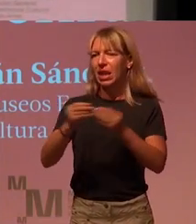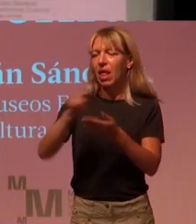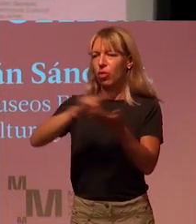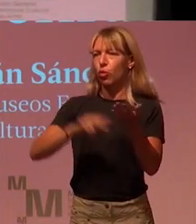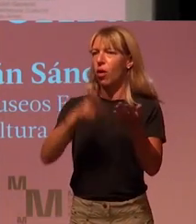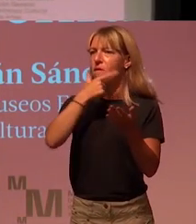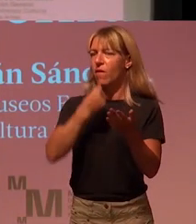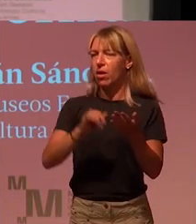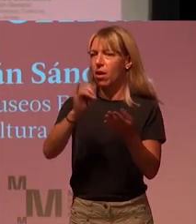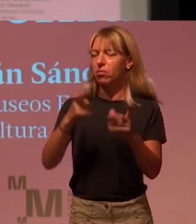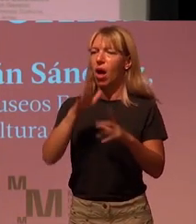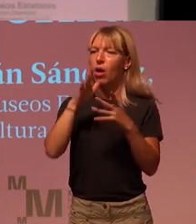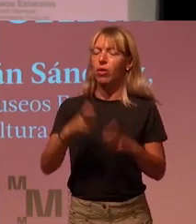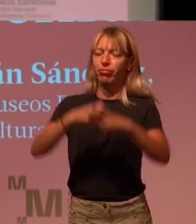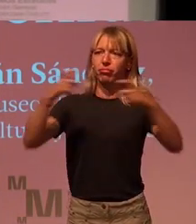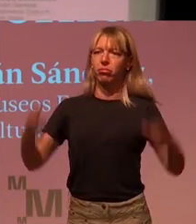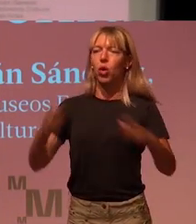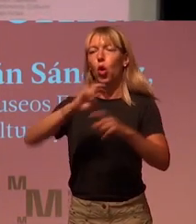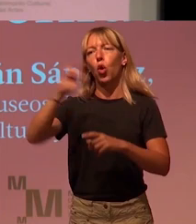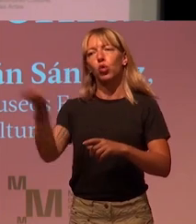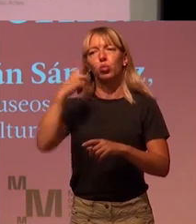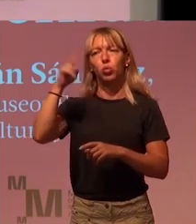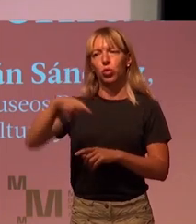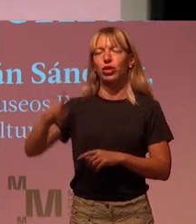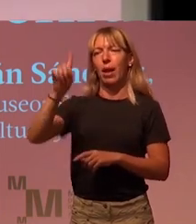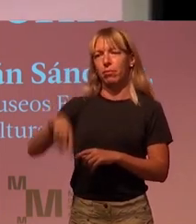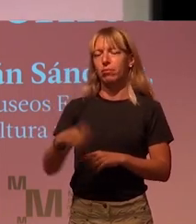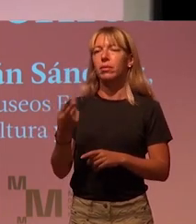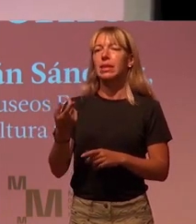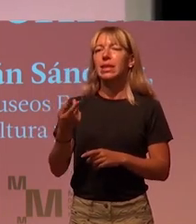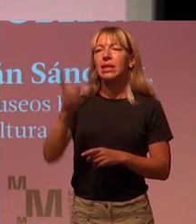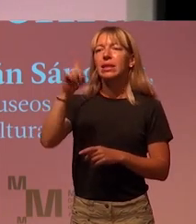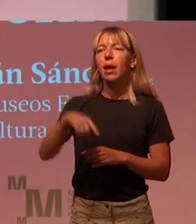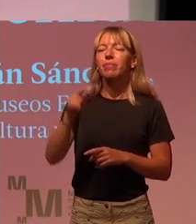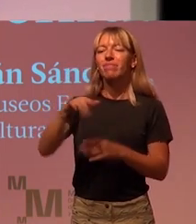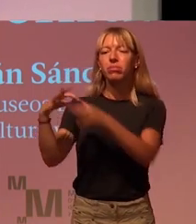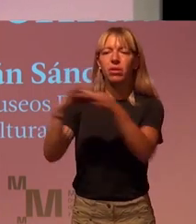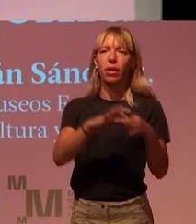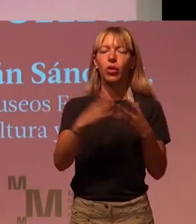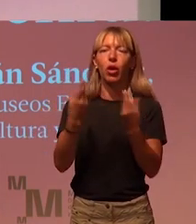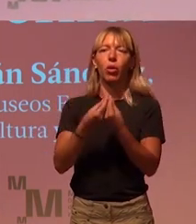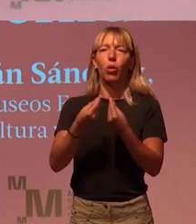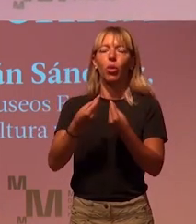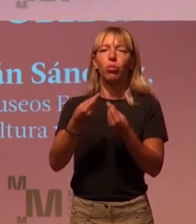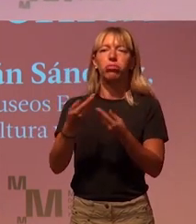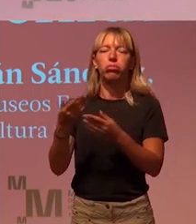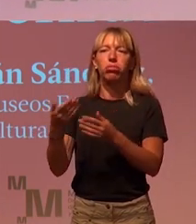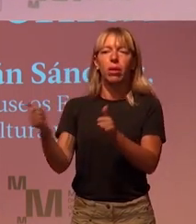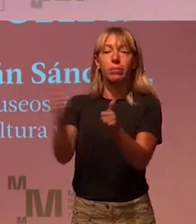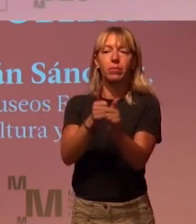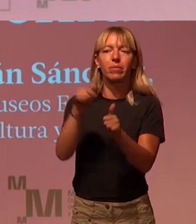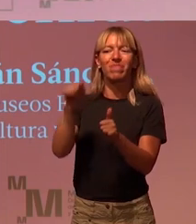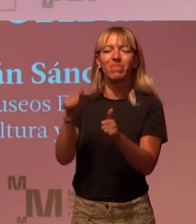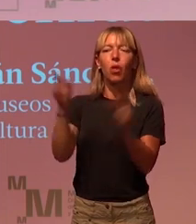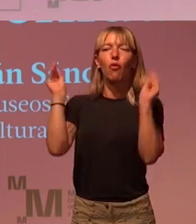lectura fácil que estamos ampliando en otros museos. Y, por supuesto, todo esto tiene que venir acompañado de